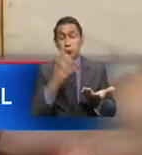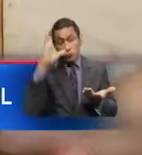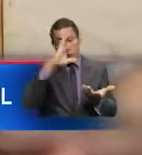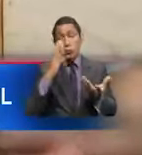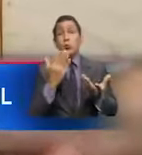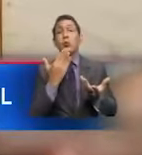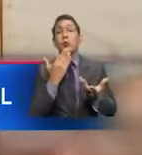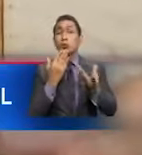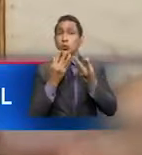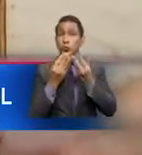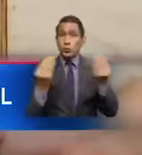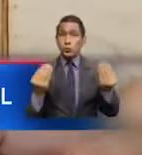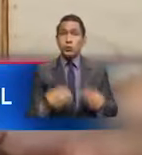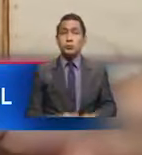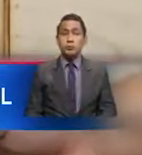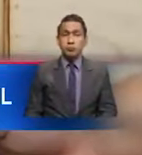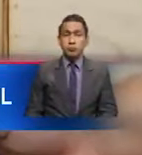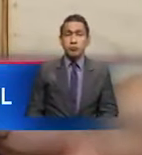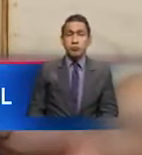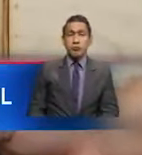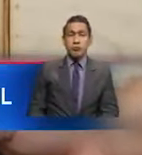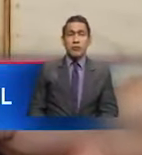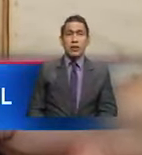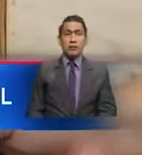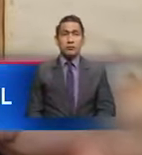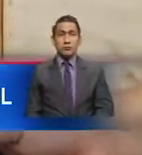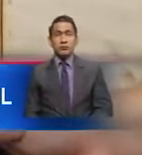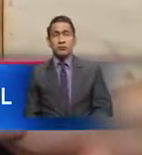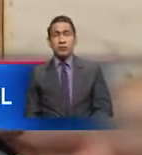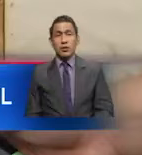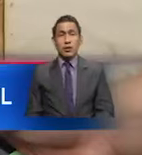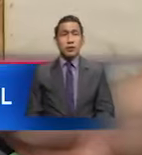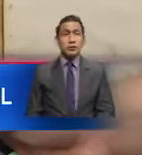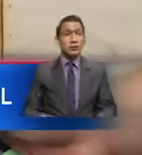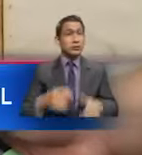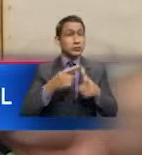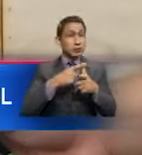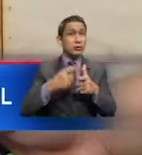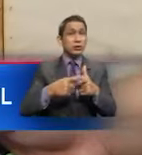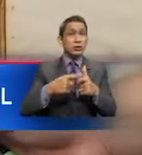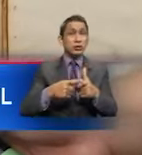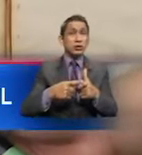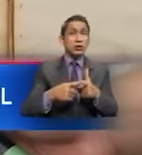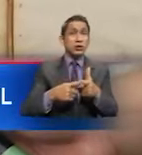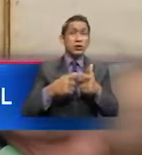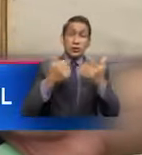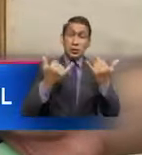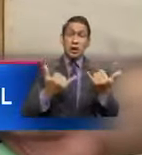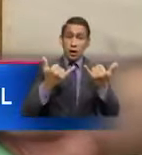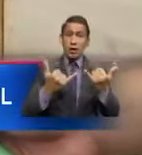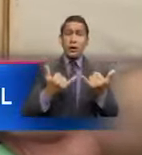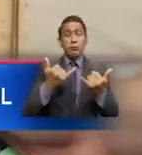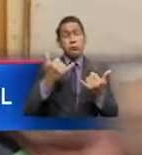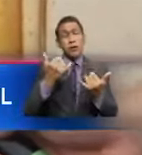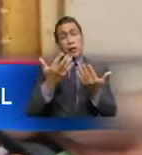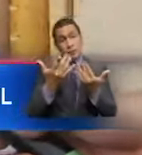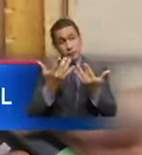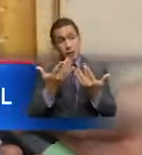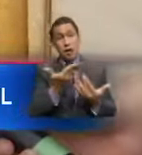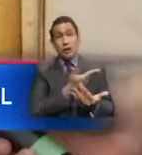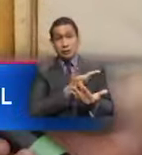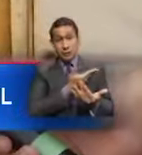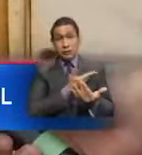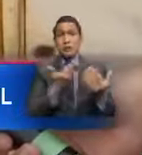hace. Ahí están ayudándome a por lo menos sacar el lodo, el agua que estaba adentro. Y yo espero que el